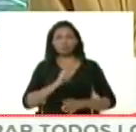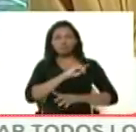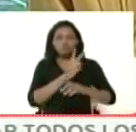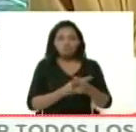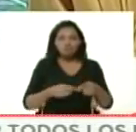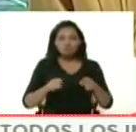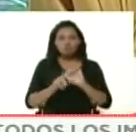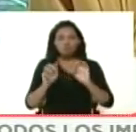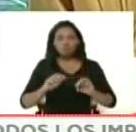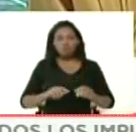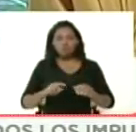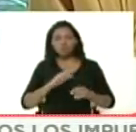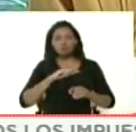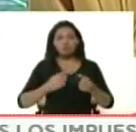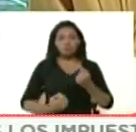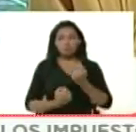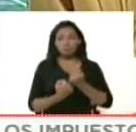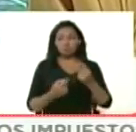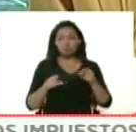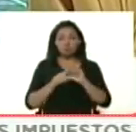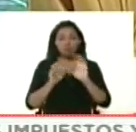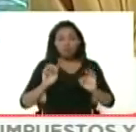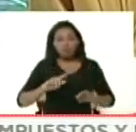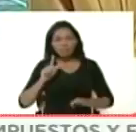fortalecerla y con nuestro apoyo,